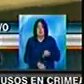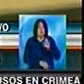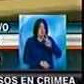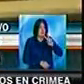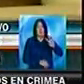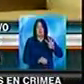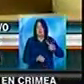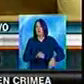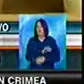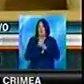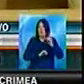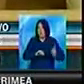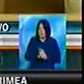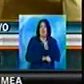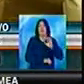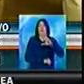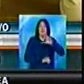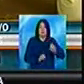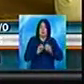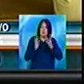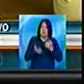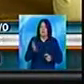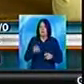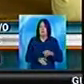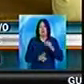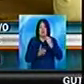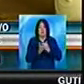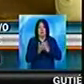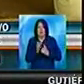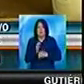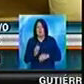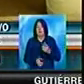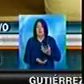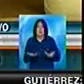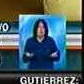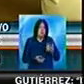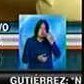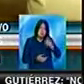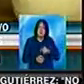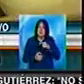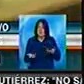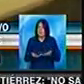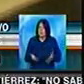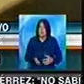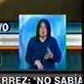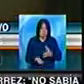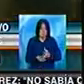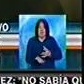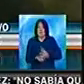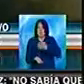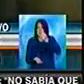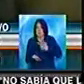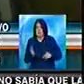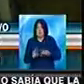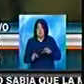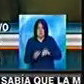horas del día, por los 30 días, vamos a tener un ahorro. Pero teniendo en cuenta que tenemos acá una botella de plástico, que lo que va a hacer de